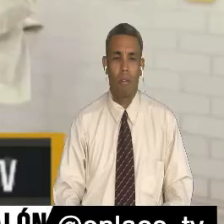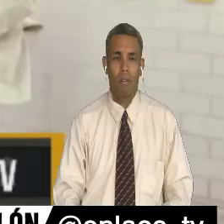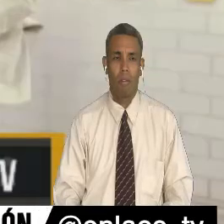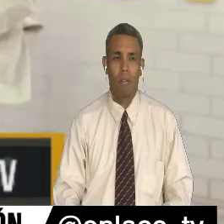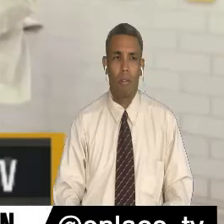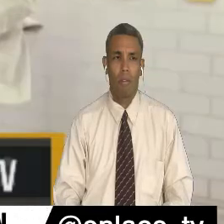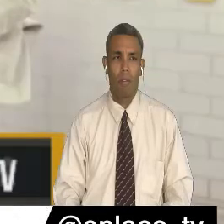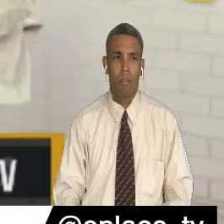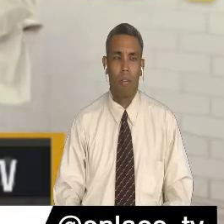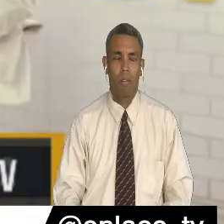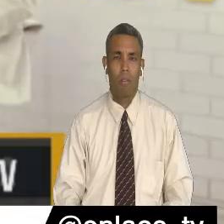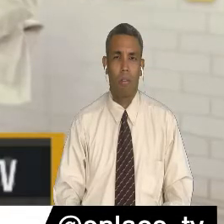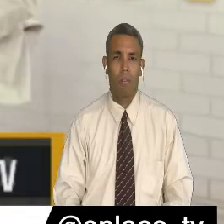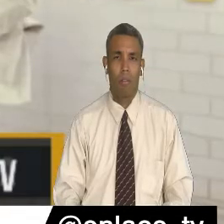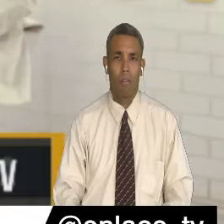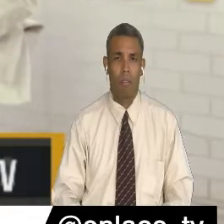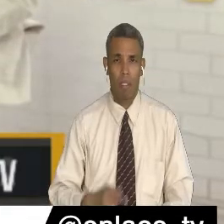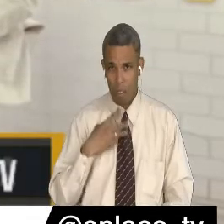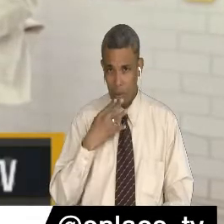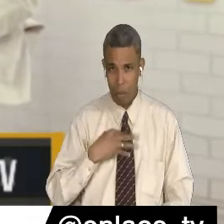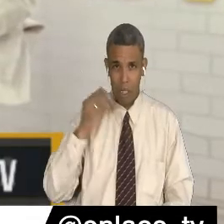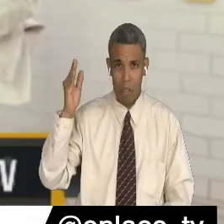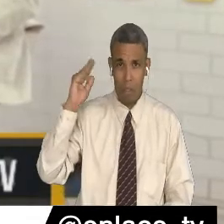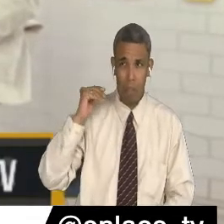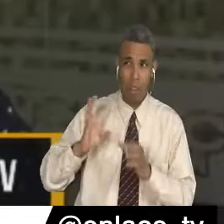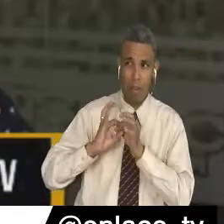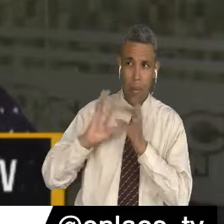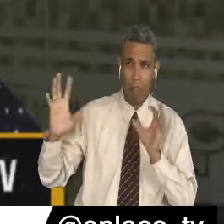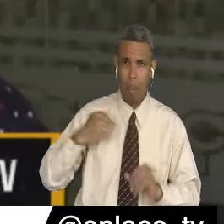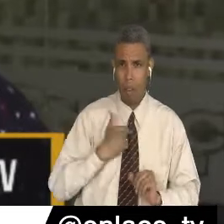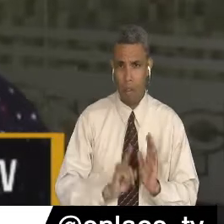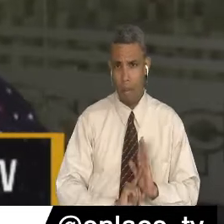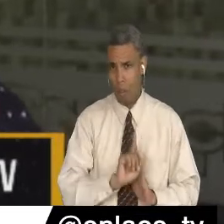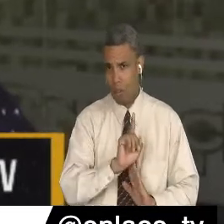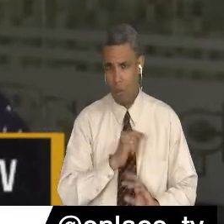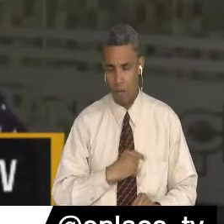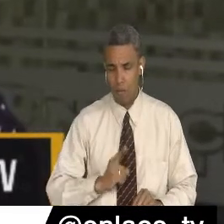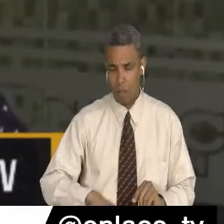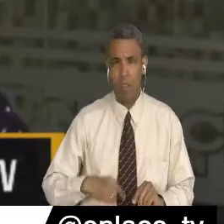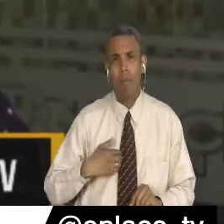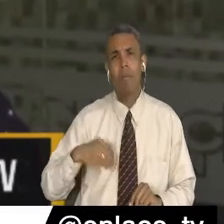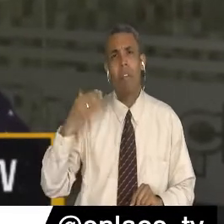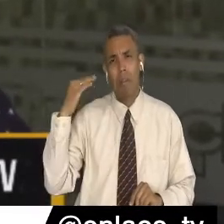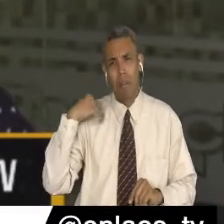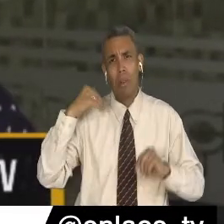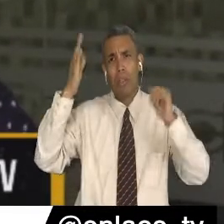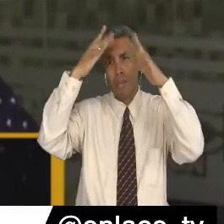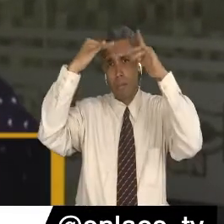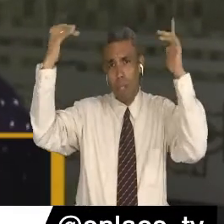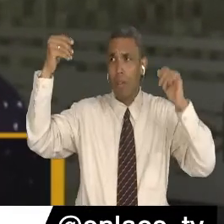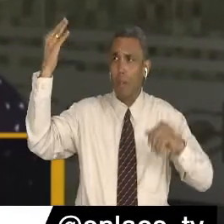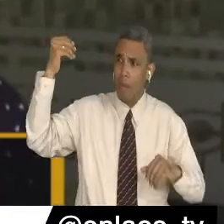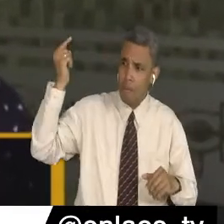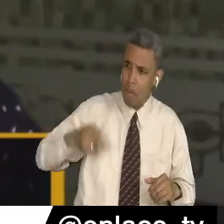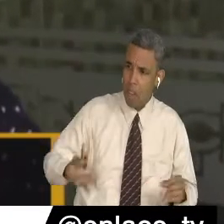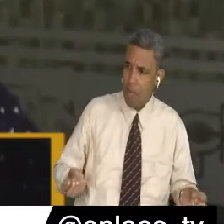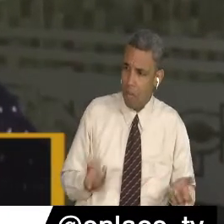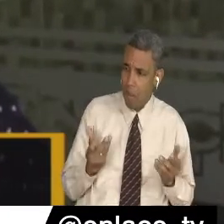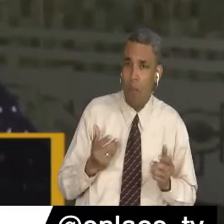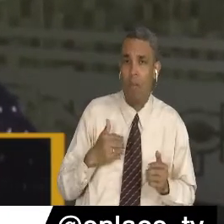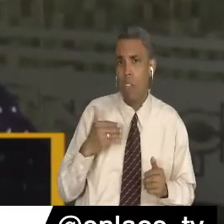Que alejados de Dios nada podemos hacer. Que todos venimos del cielo y también para el cielo tenemos que regresar. Que estamos en